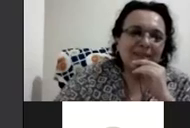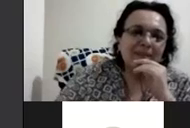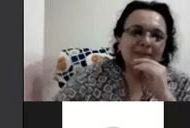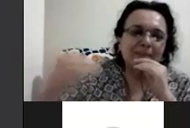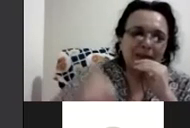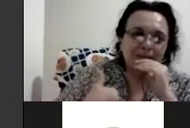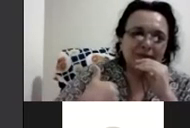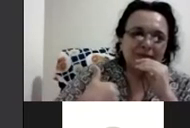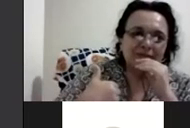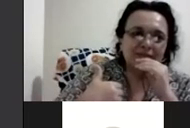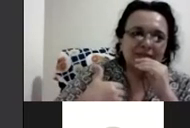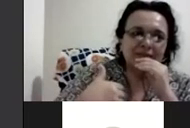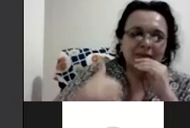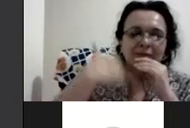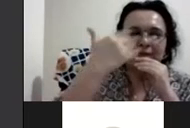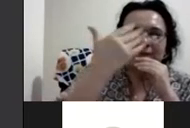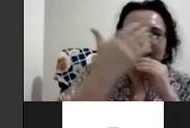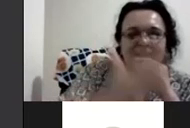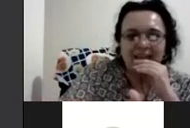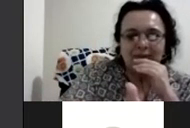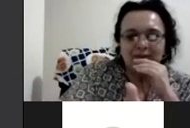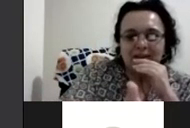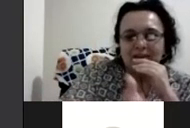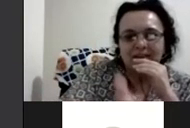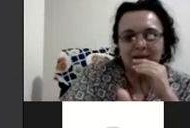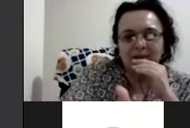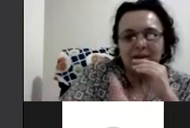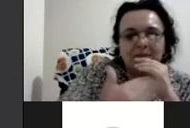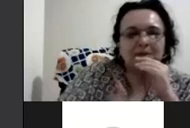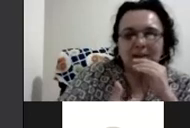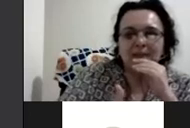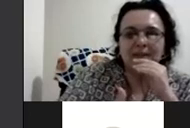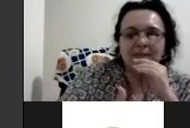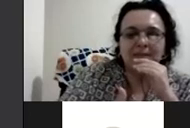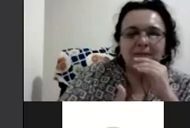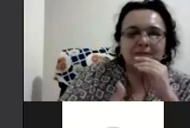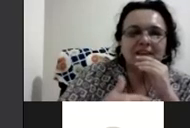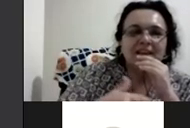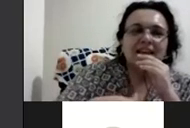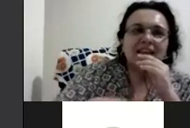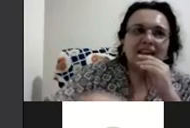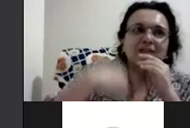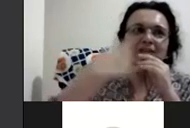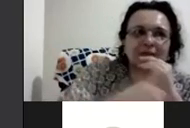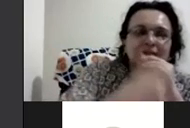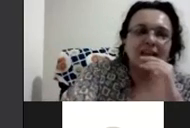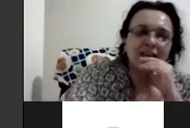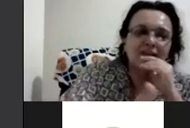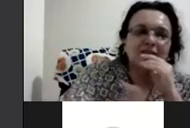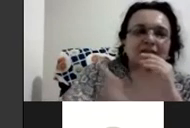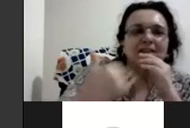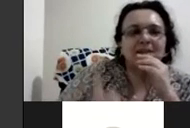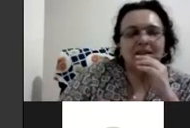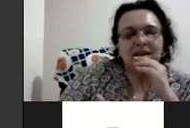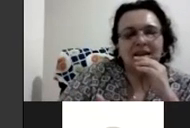Entonces, mis primos son como que fueran tíos. O sea, yo les digo tíos, pero son realmente mis primos. Y los hijos de